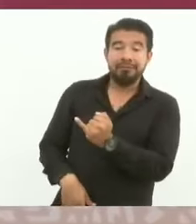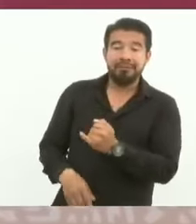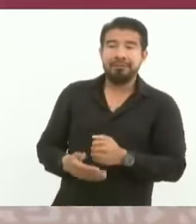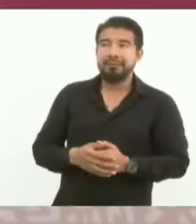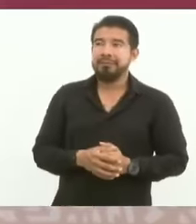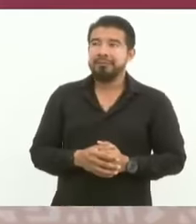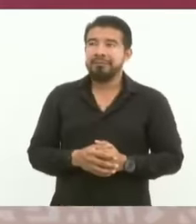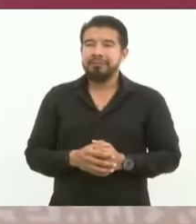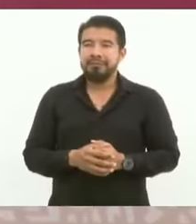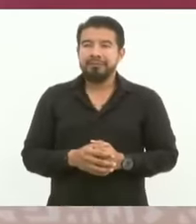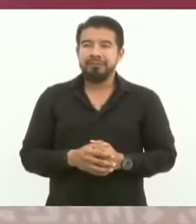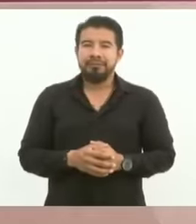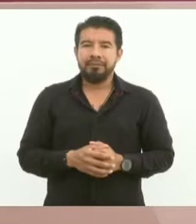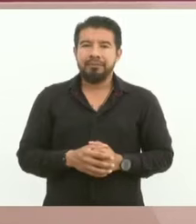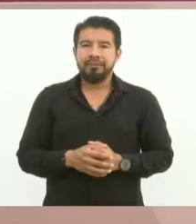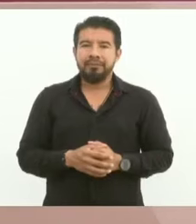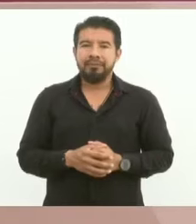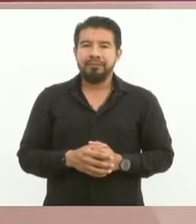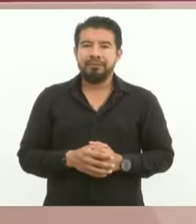Sí, y